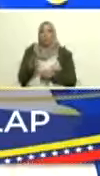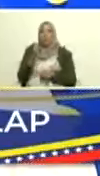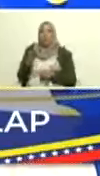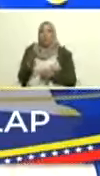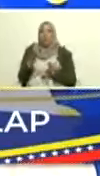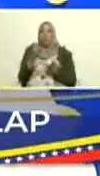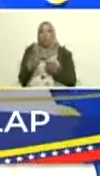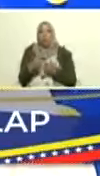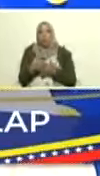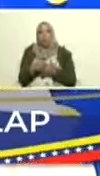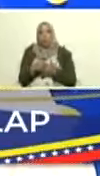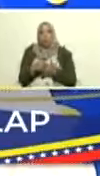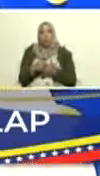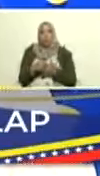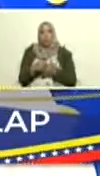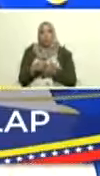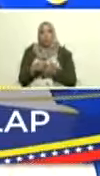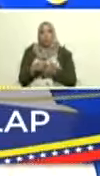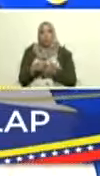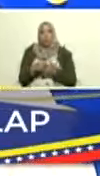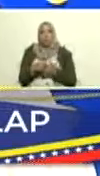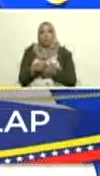cuando